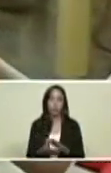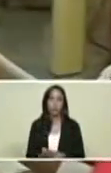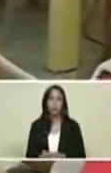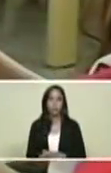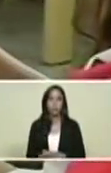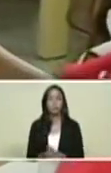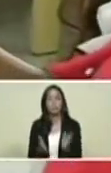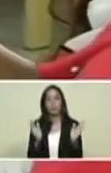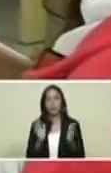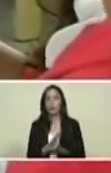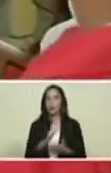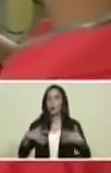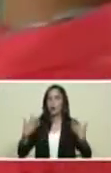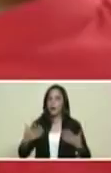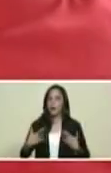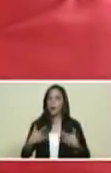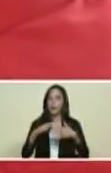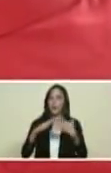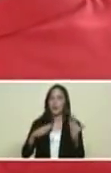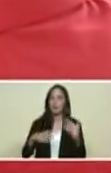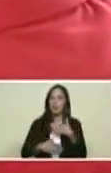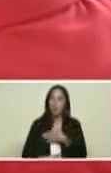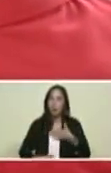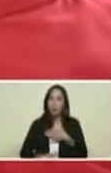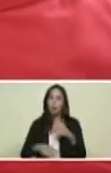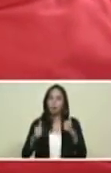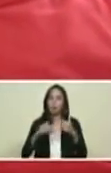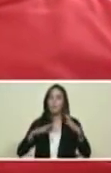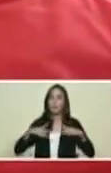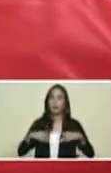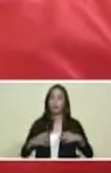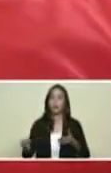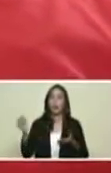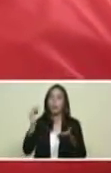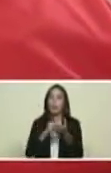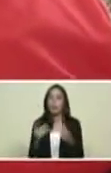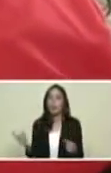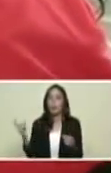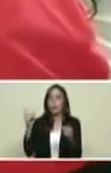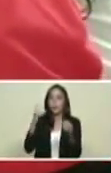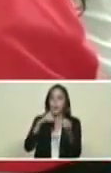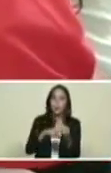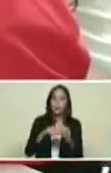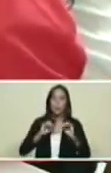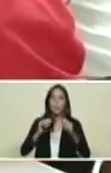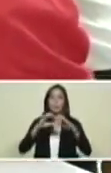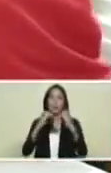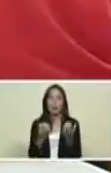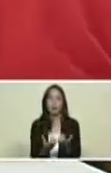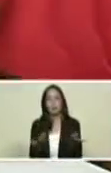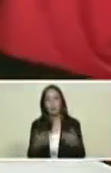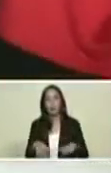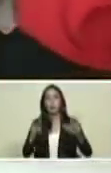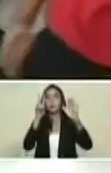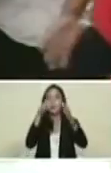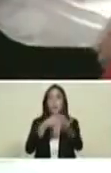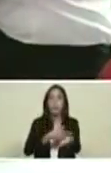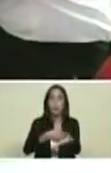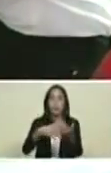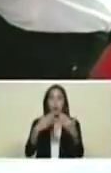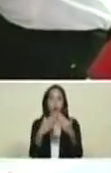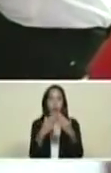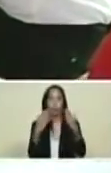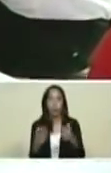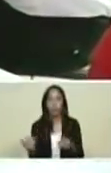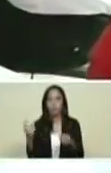estuvieron disfrutando las vacaciones. Ahora alegres se incorporan al aula de clase más de 7 millones de